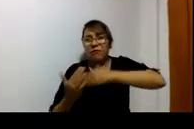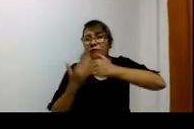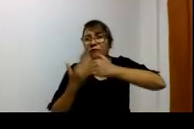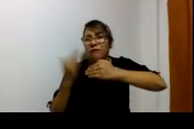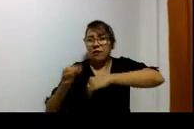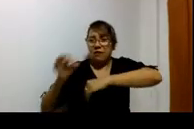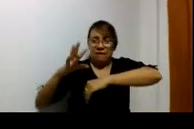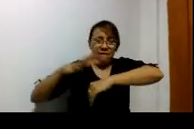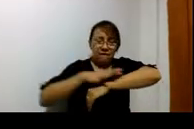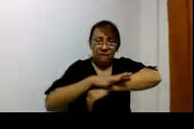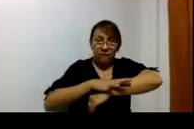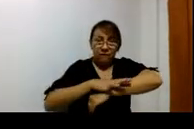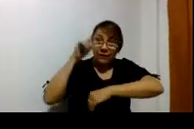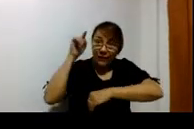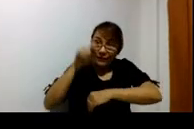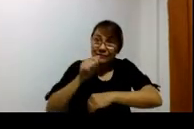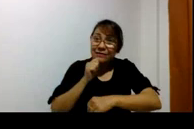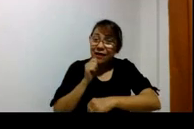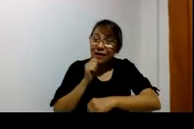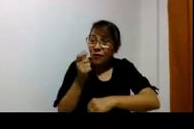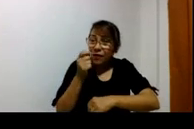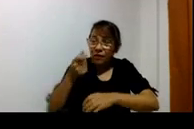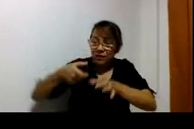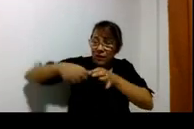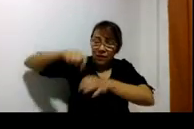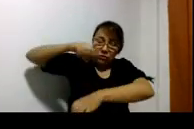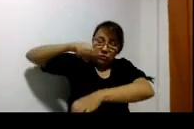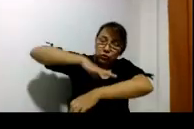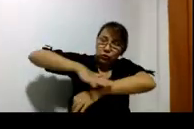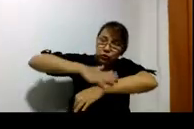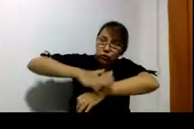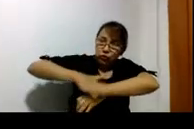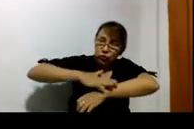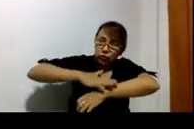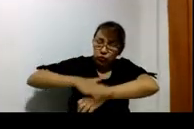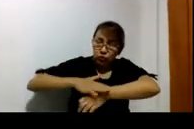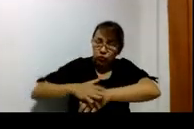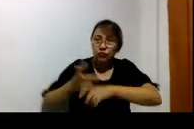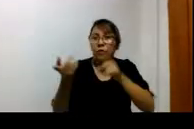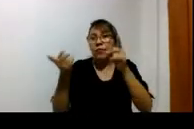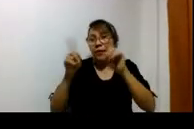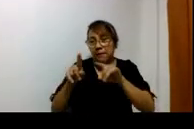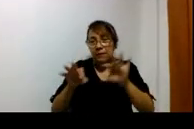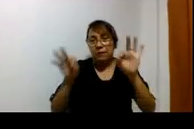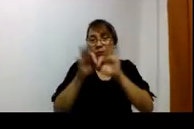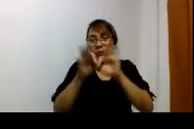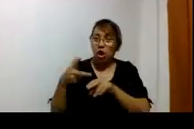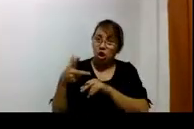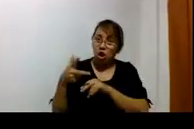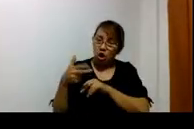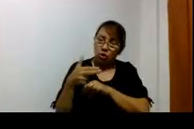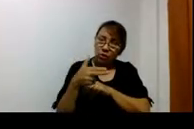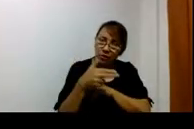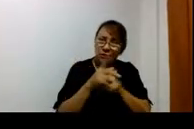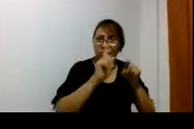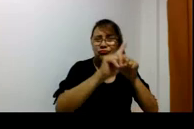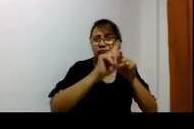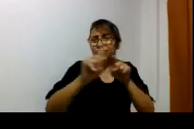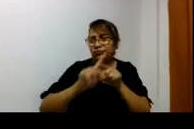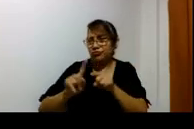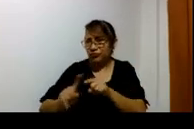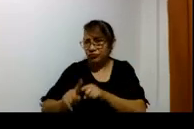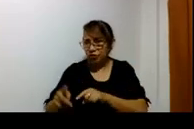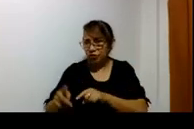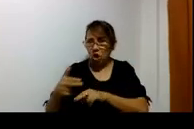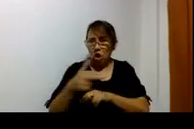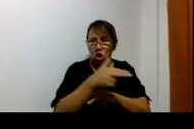solución salina te sirve para el tema de quemaduras. También podríamos implementar unas tijeras. Las tijeras te sirven para cortar un montón de elementos, inclusive